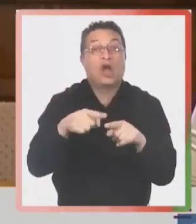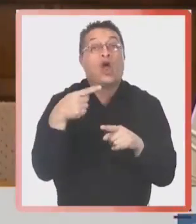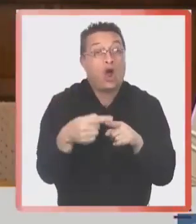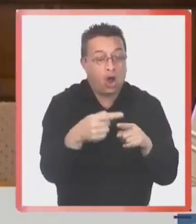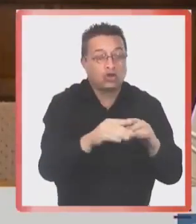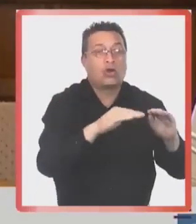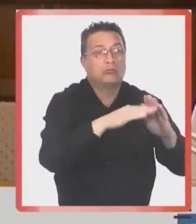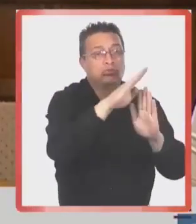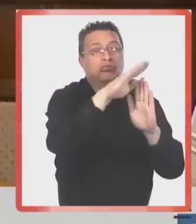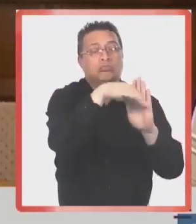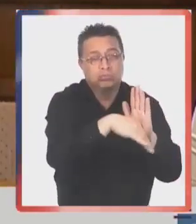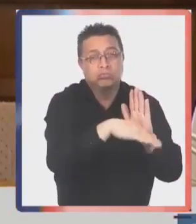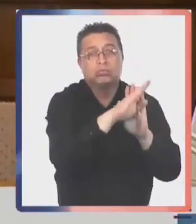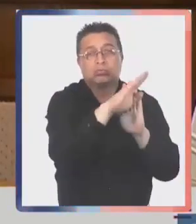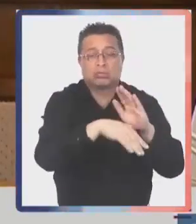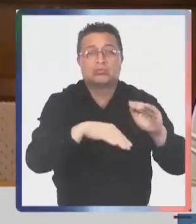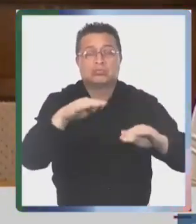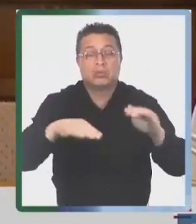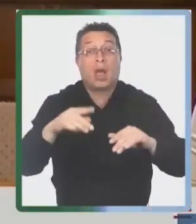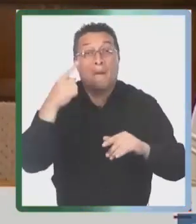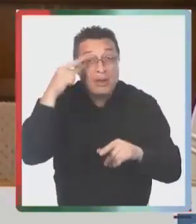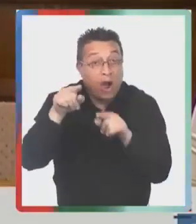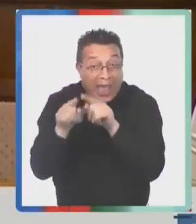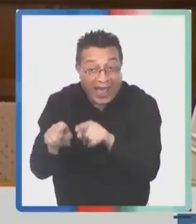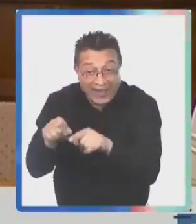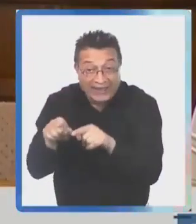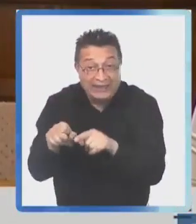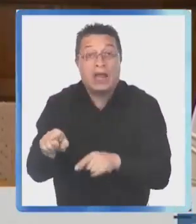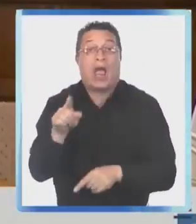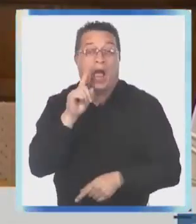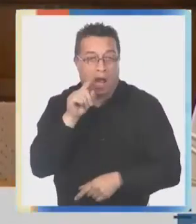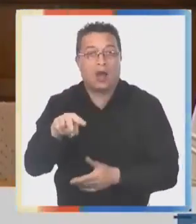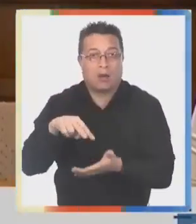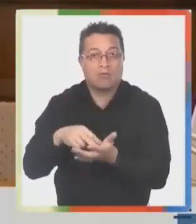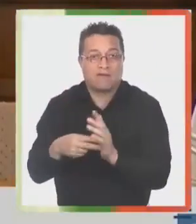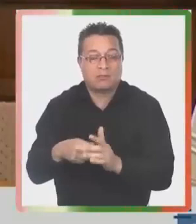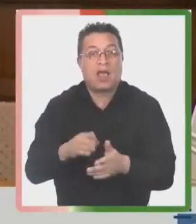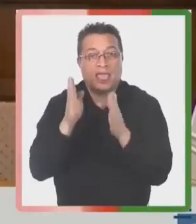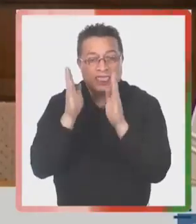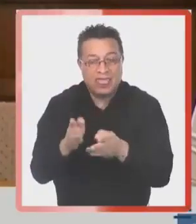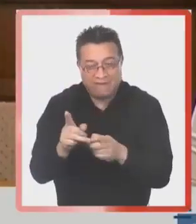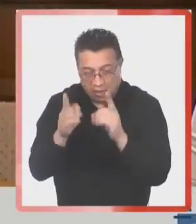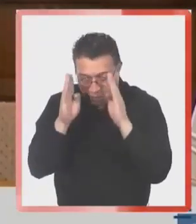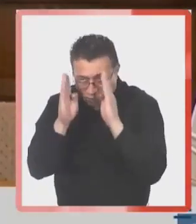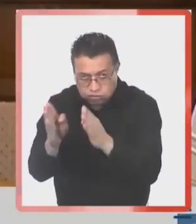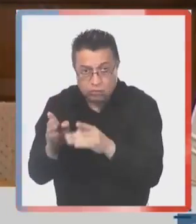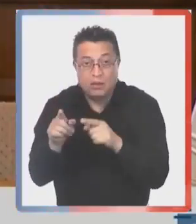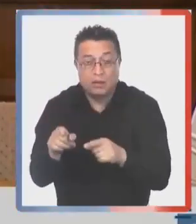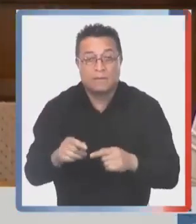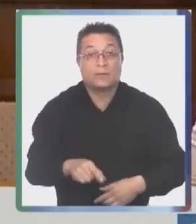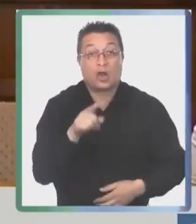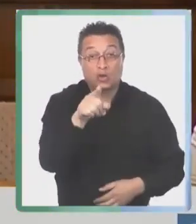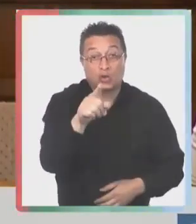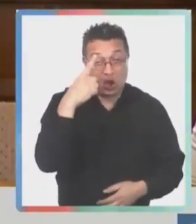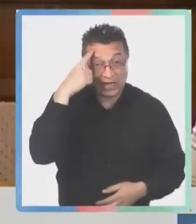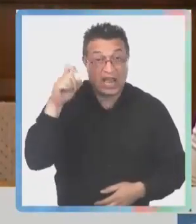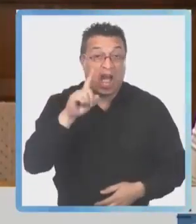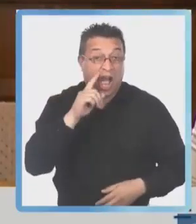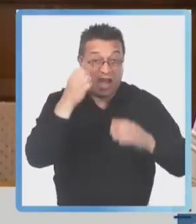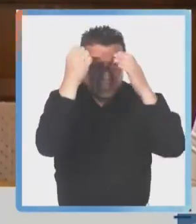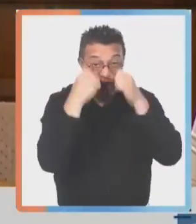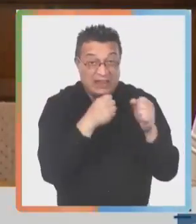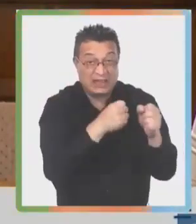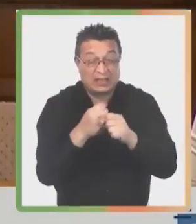donde tenía un salto Chile. En los otros está estable, suben, bajan marginalmente, pero ahí tenemos un problema en el que tenemos